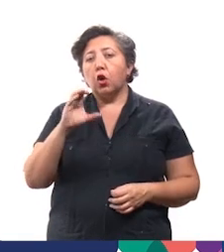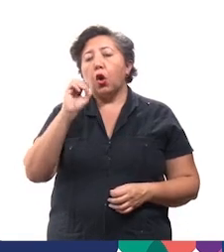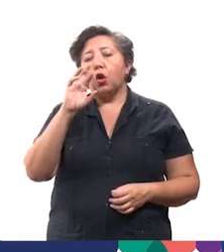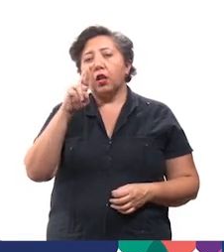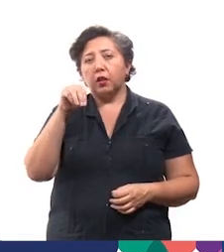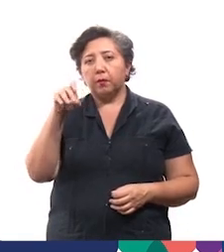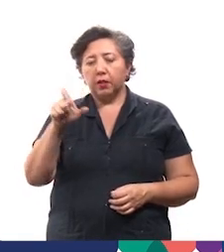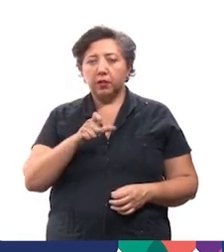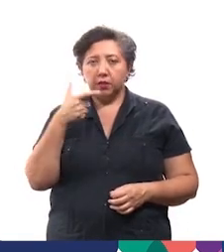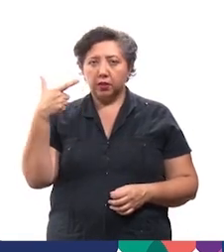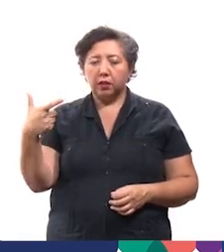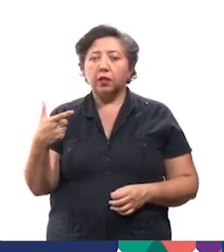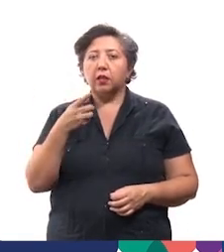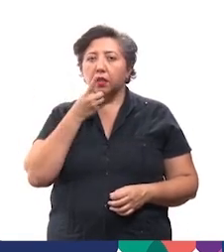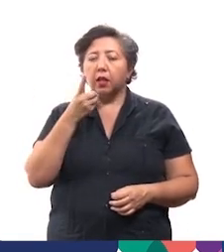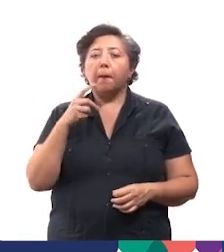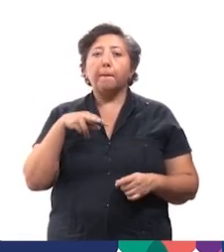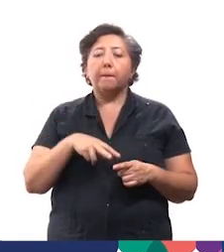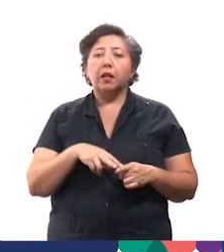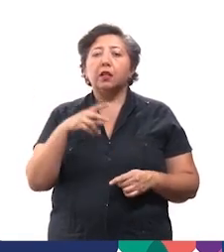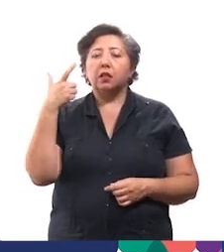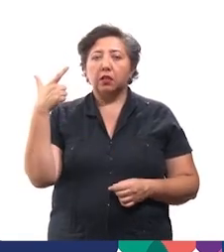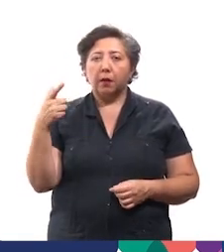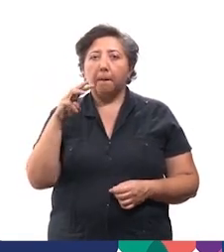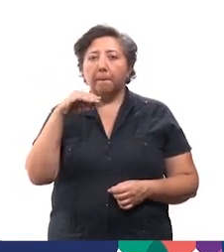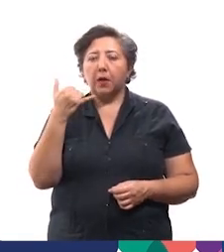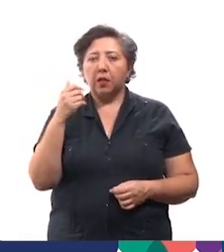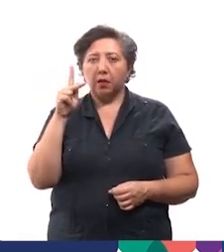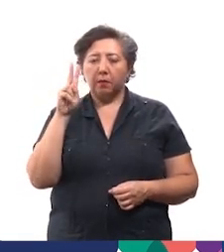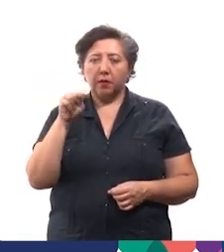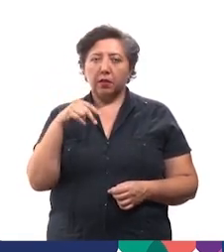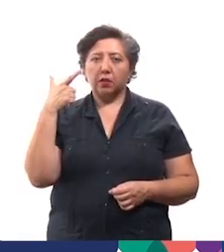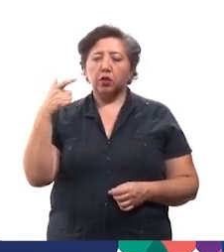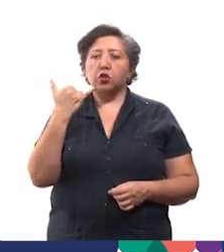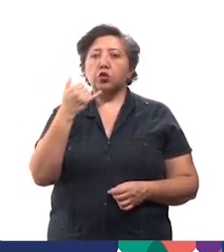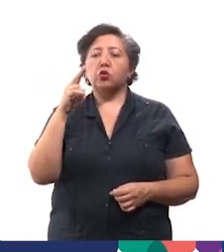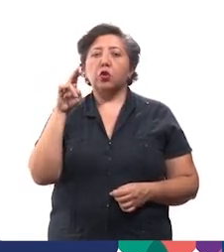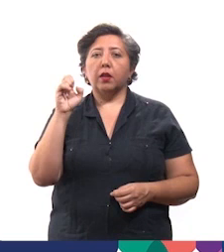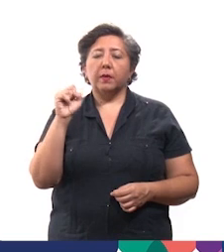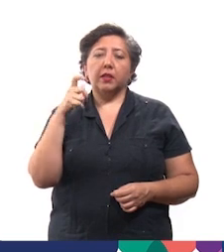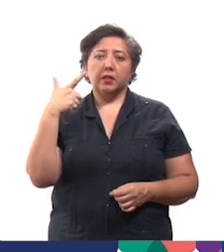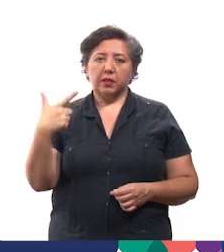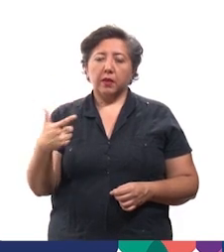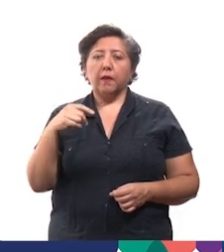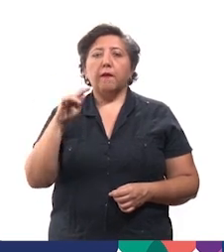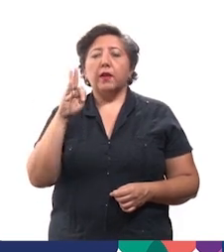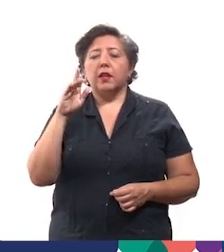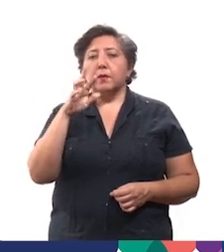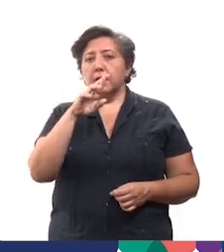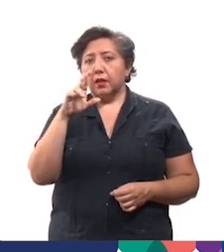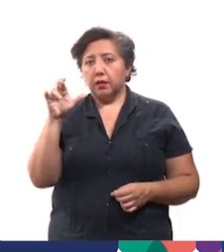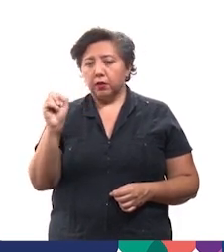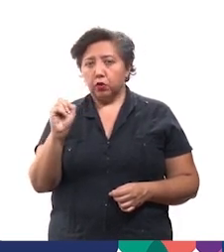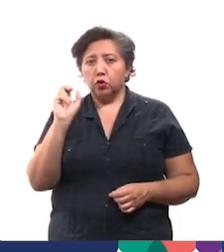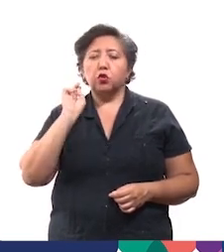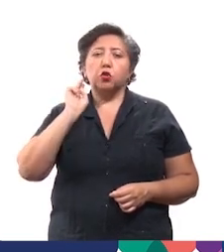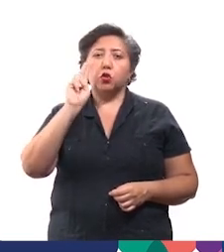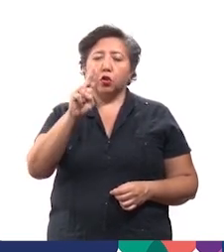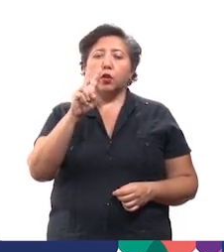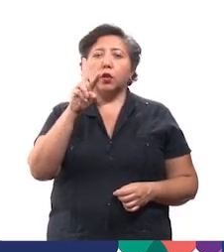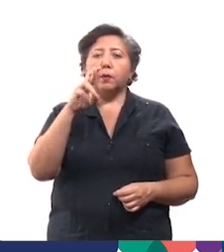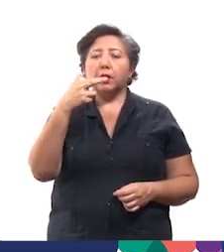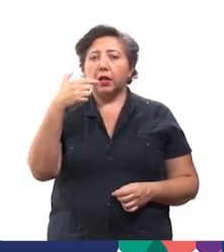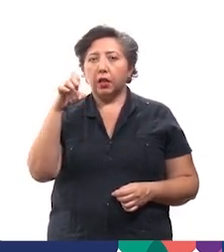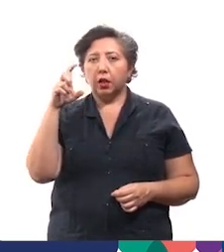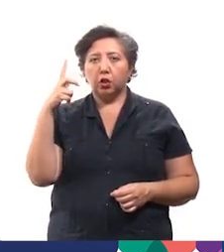7, Fraccionamiento del Parque 7, Mayapán 7, Yucalpetén 7, Felipe Carrillo Puerto Norte y